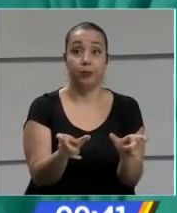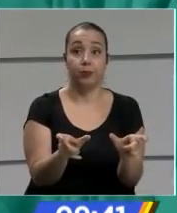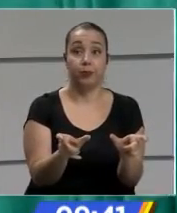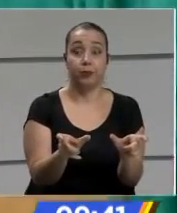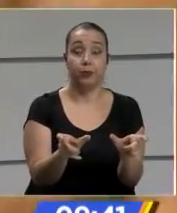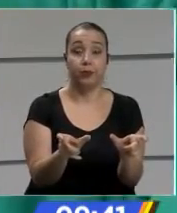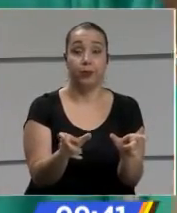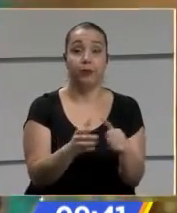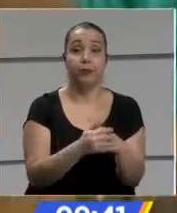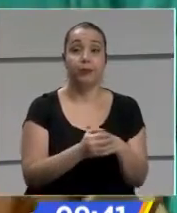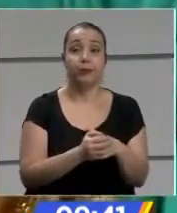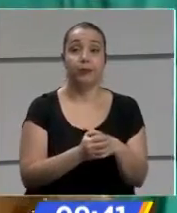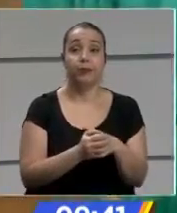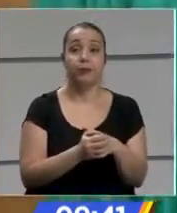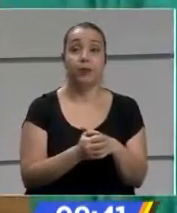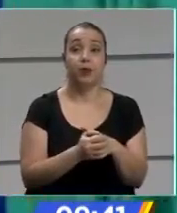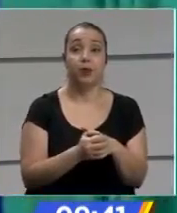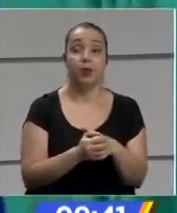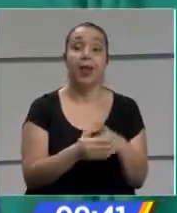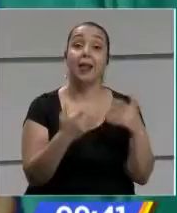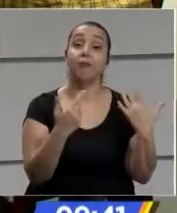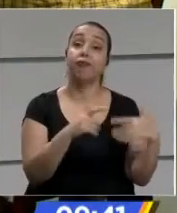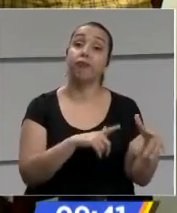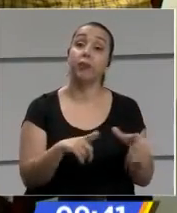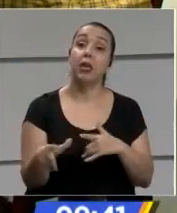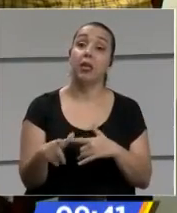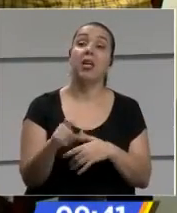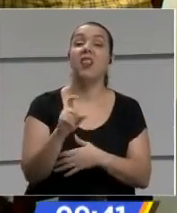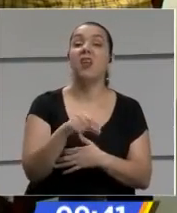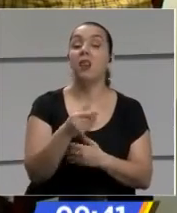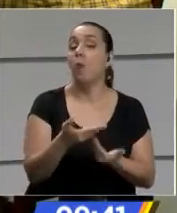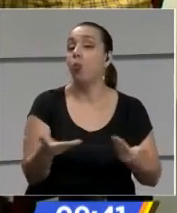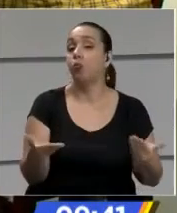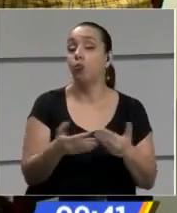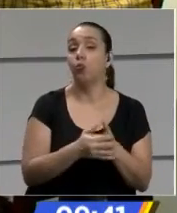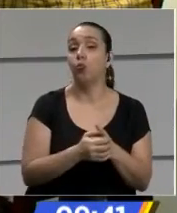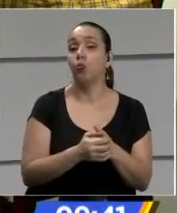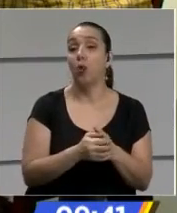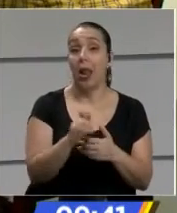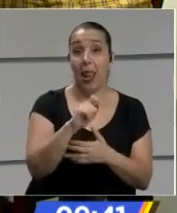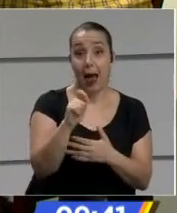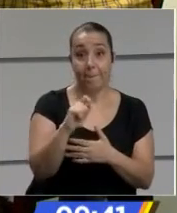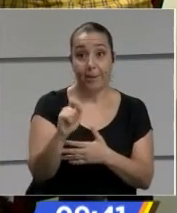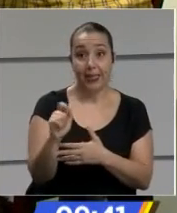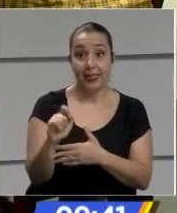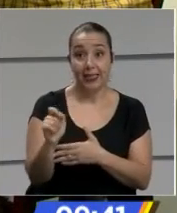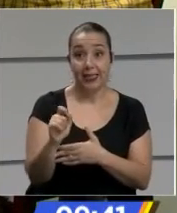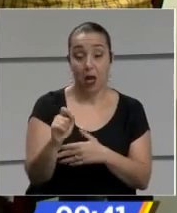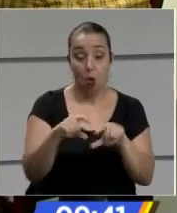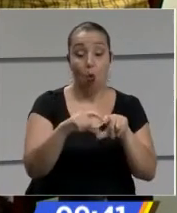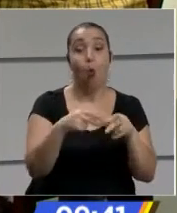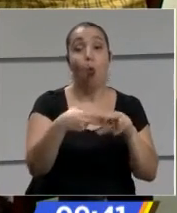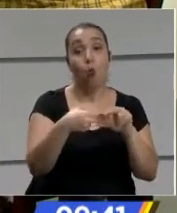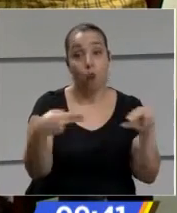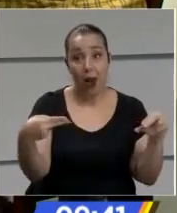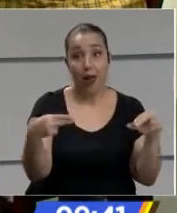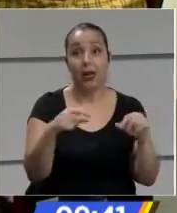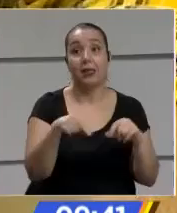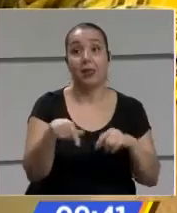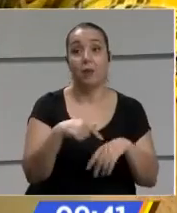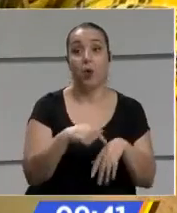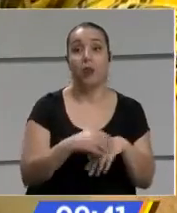Muy bien, muy bien. Listo, ¿qué vamos a necesitar? Lápiz y regla de momento.